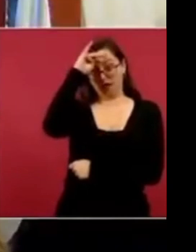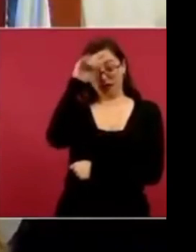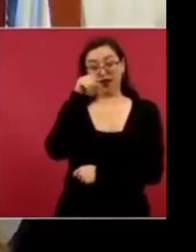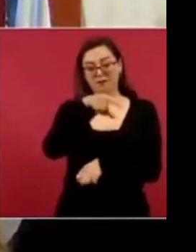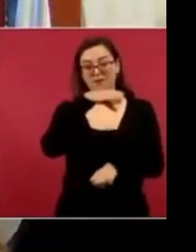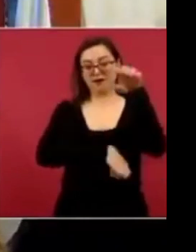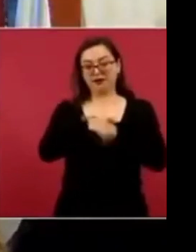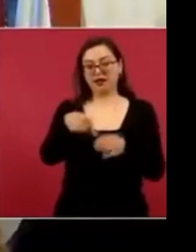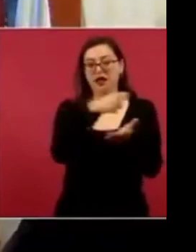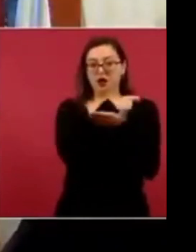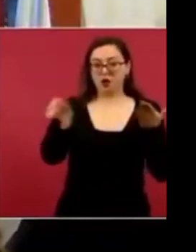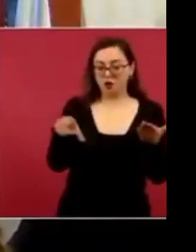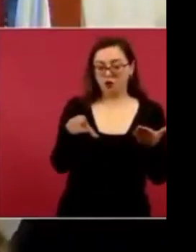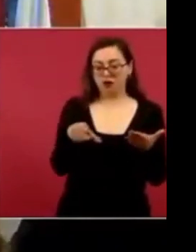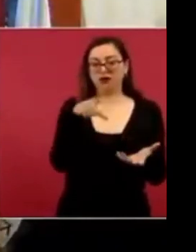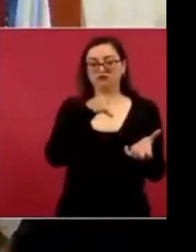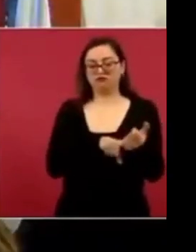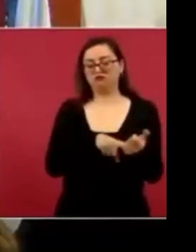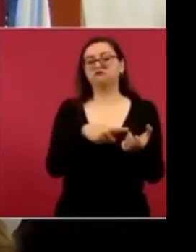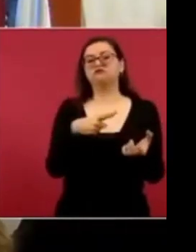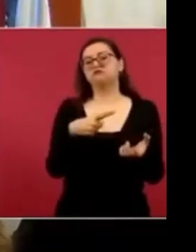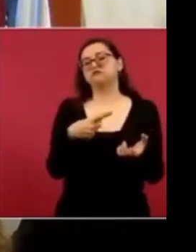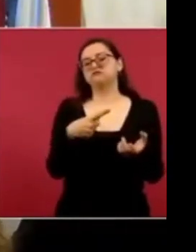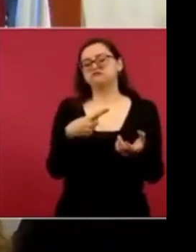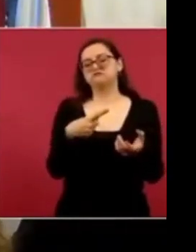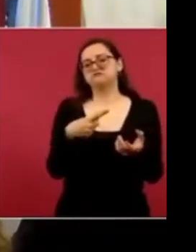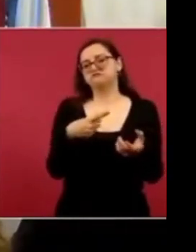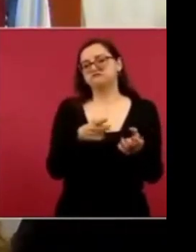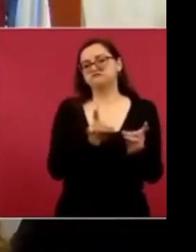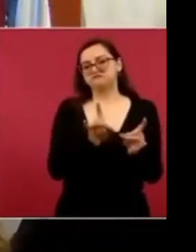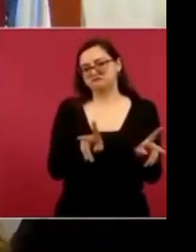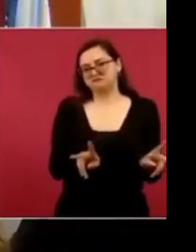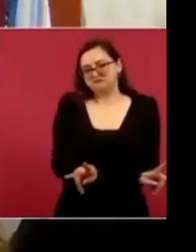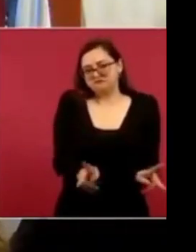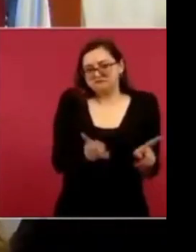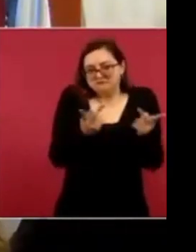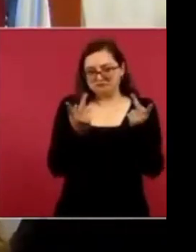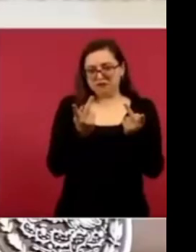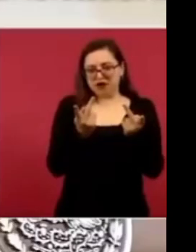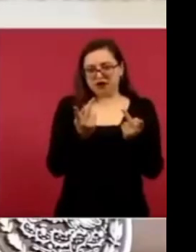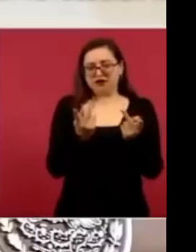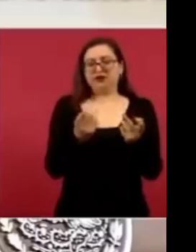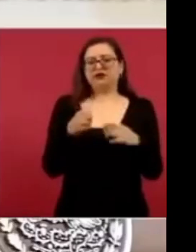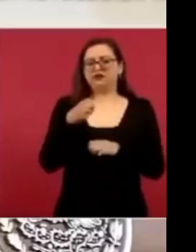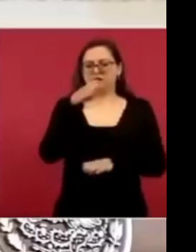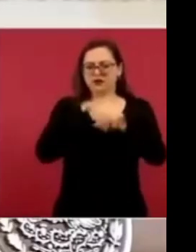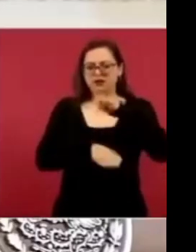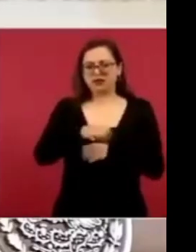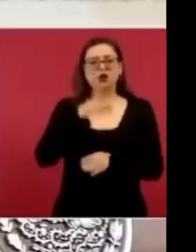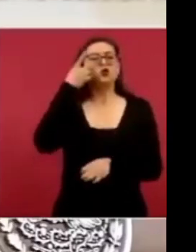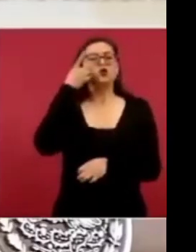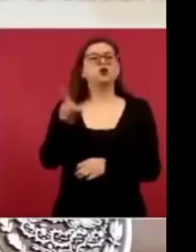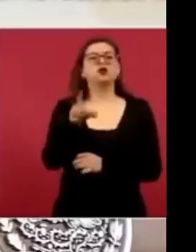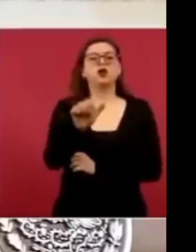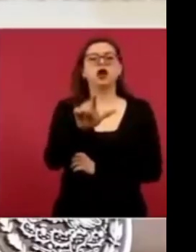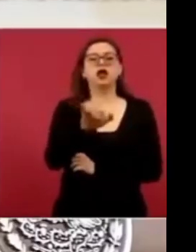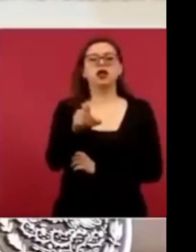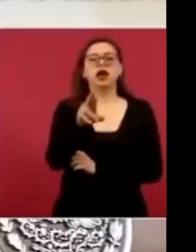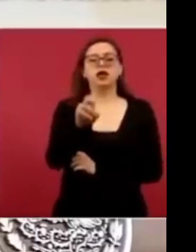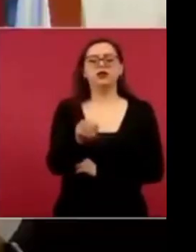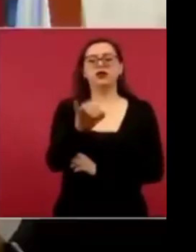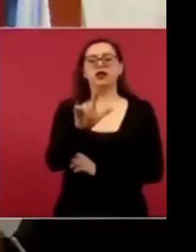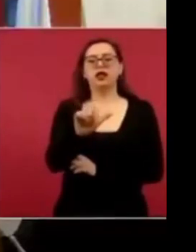cuyo es la instalación de redes y sistemas tecnológicos y esta es la que vende la franquicia club de fines a la una empresa queda propiedad de Alejandro y Lara